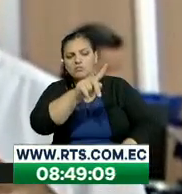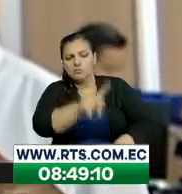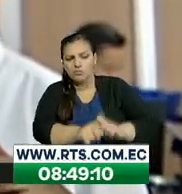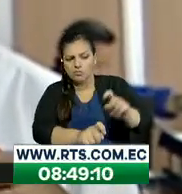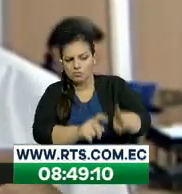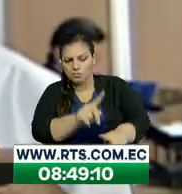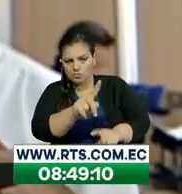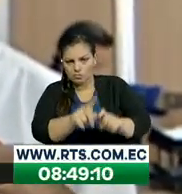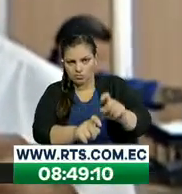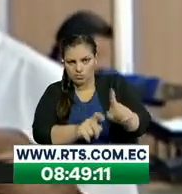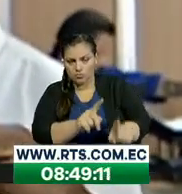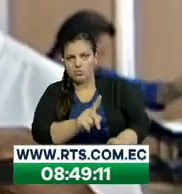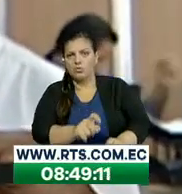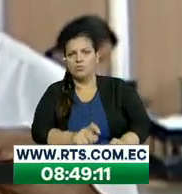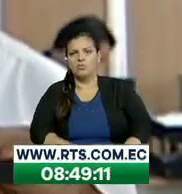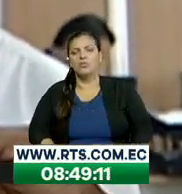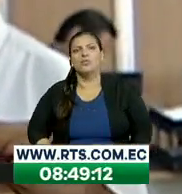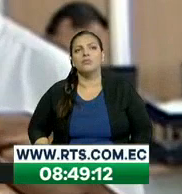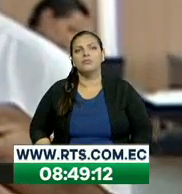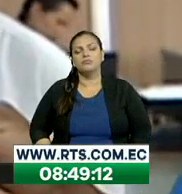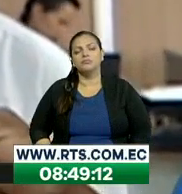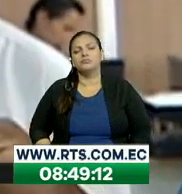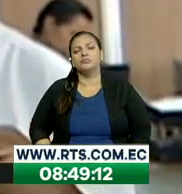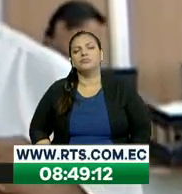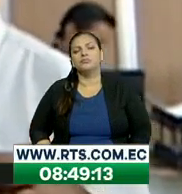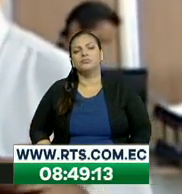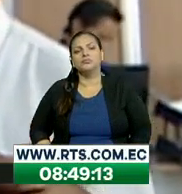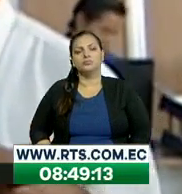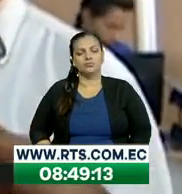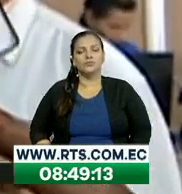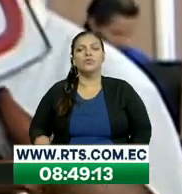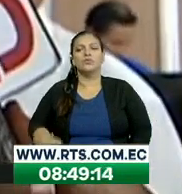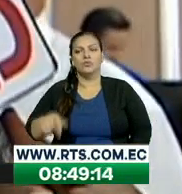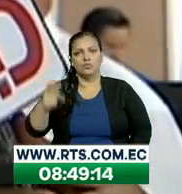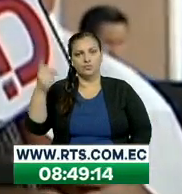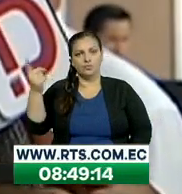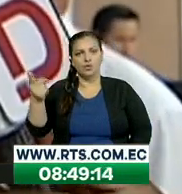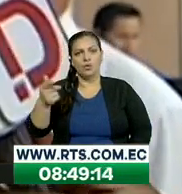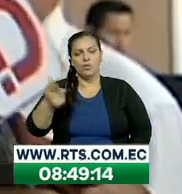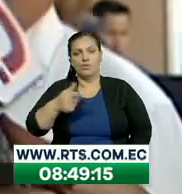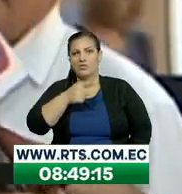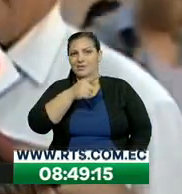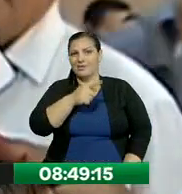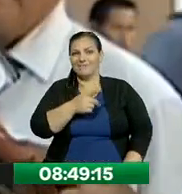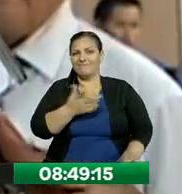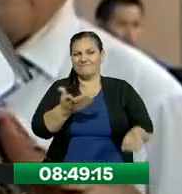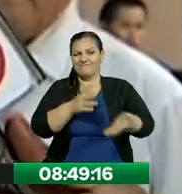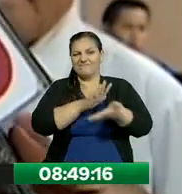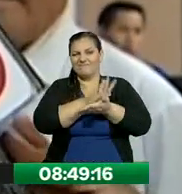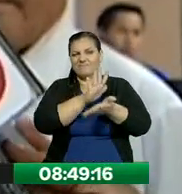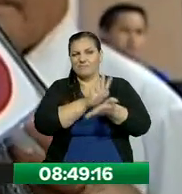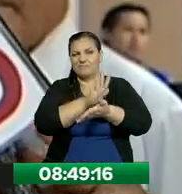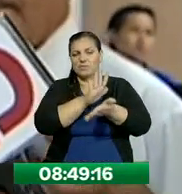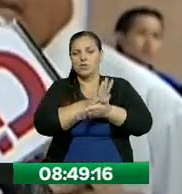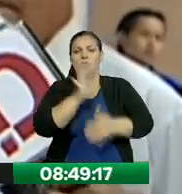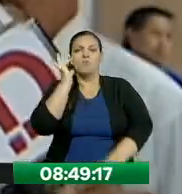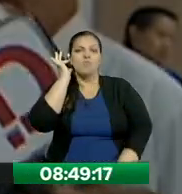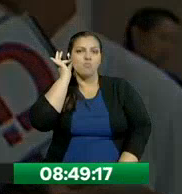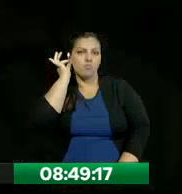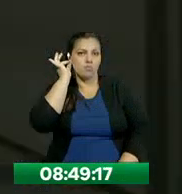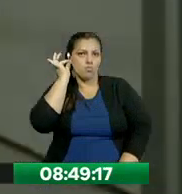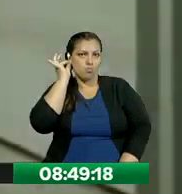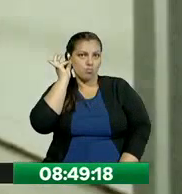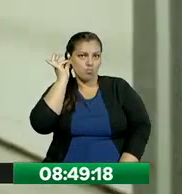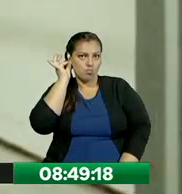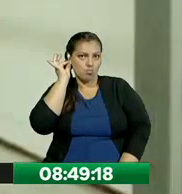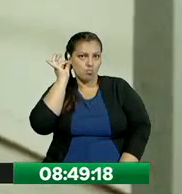vez ingresó a dar declaración como testigo de fiscalía una de las trabajadoras sociales que realizó un informe. Una pericia, un